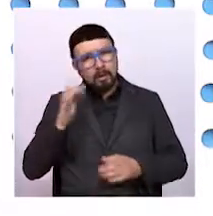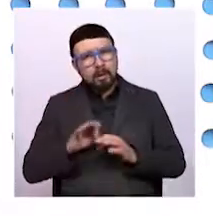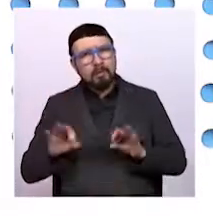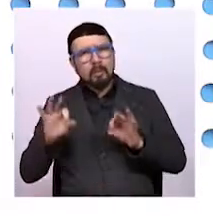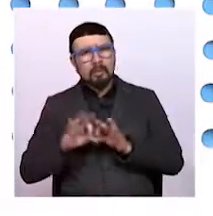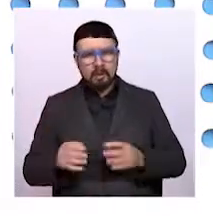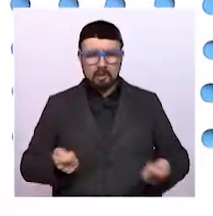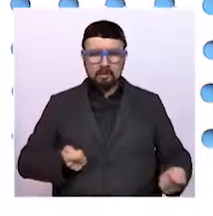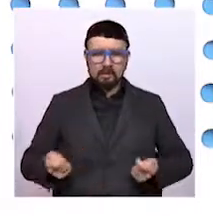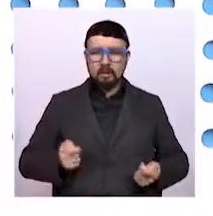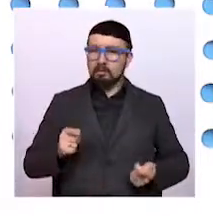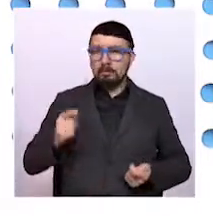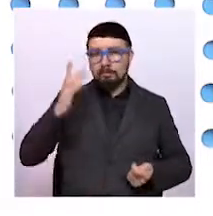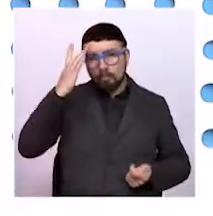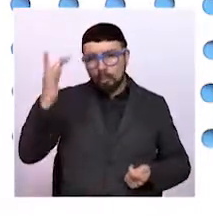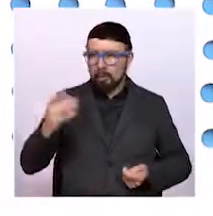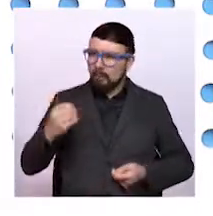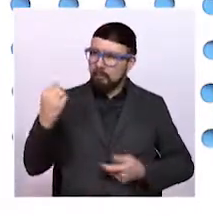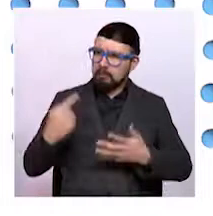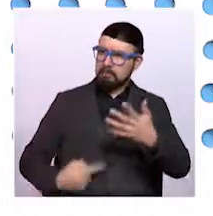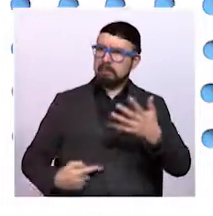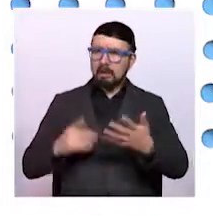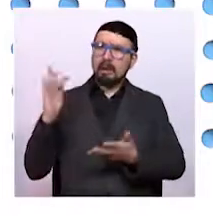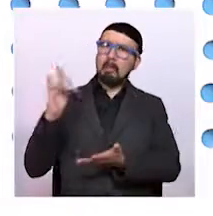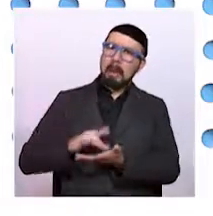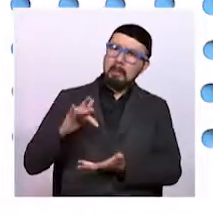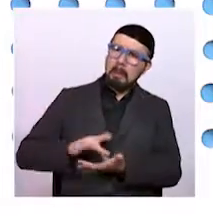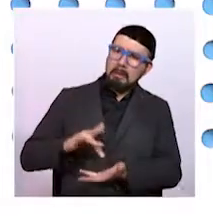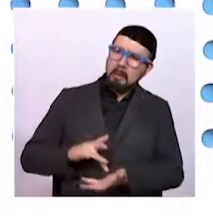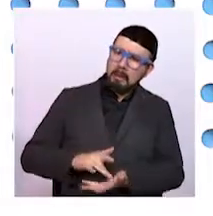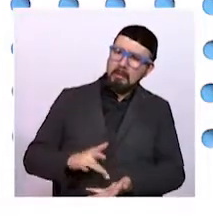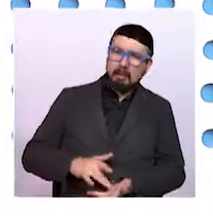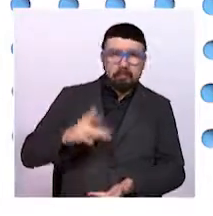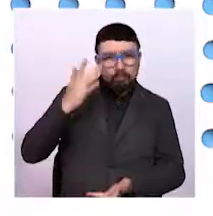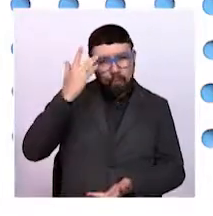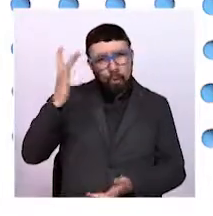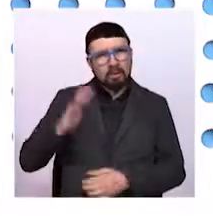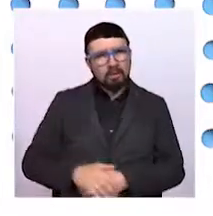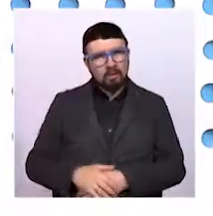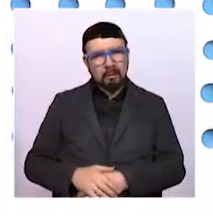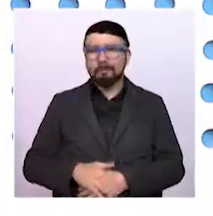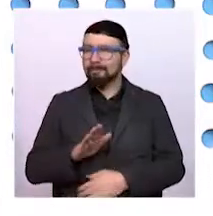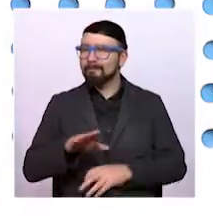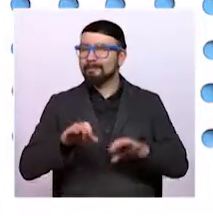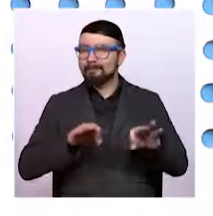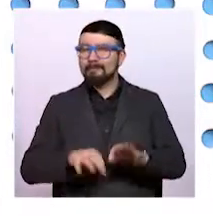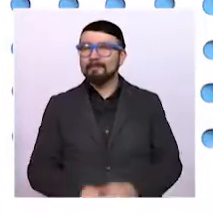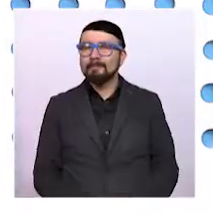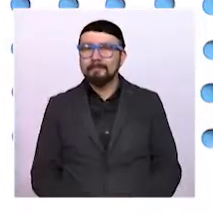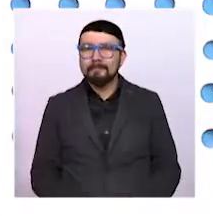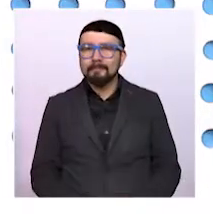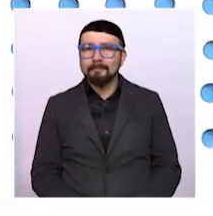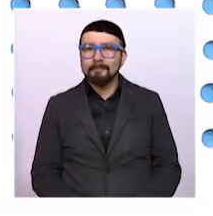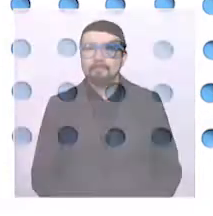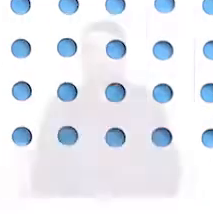por qué serán tantos se preguntarán muchas personas vamos a ir a este corte y ya regresamos